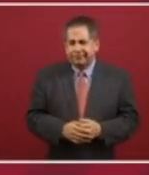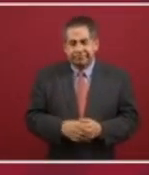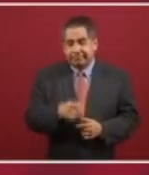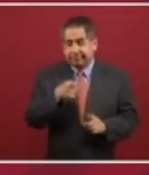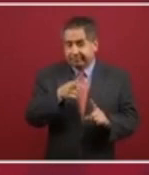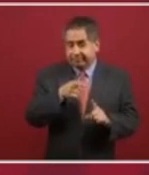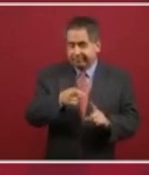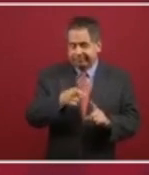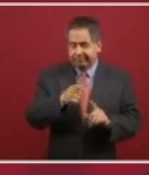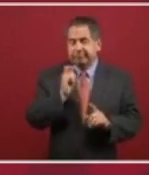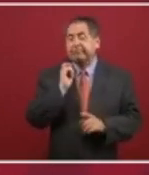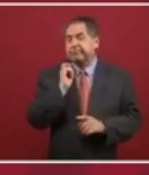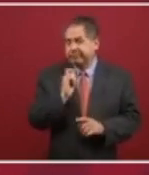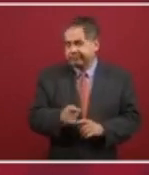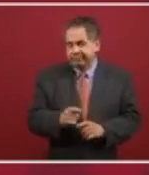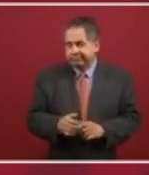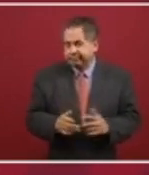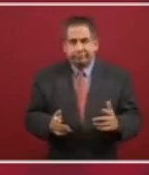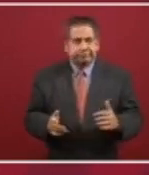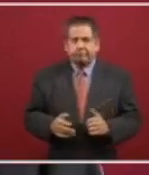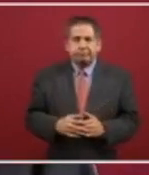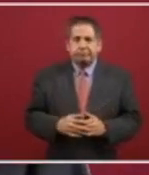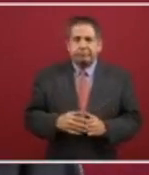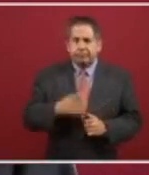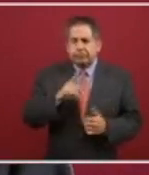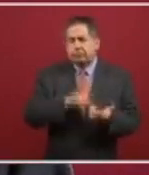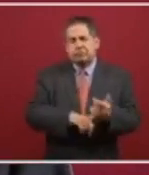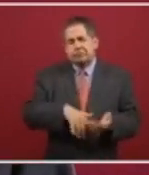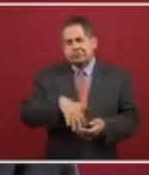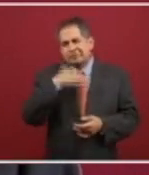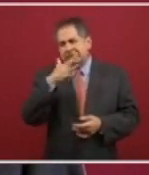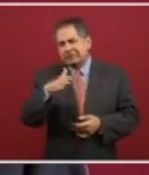indicador, signo de corrupción.